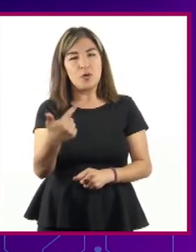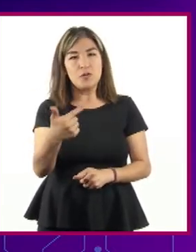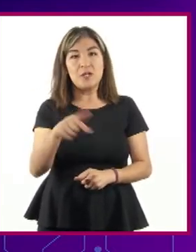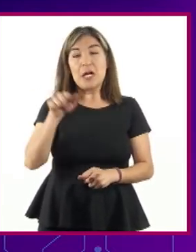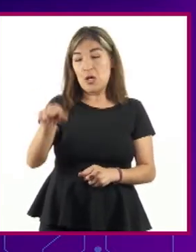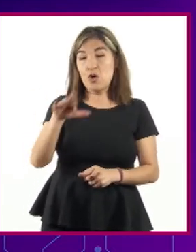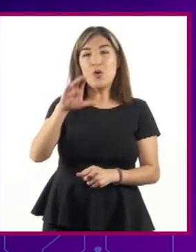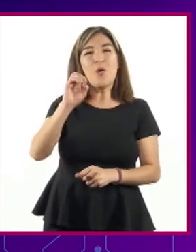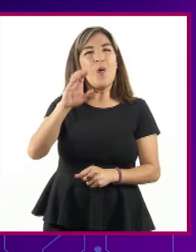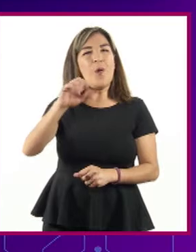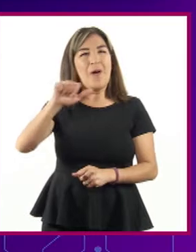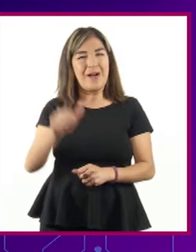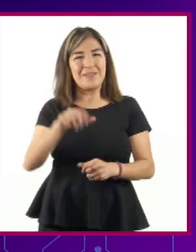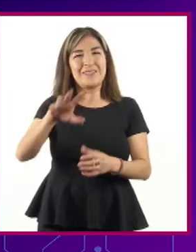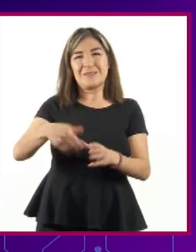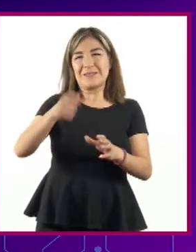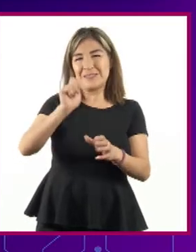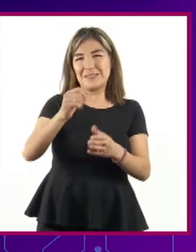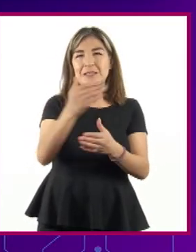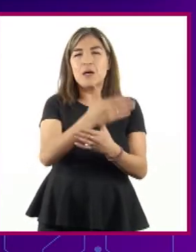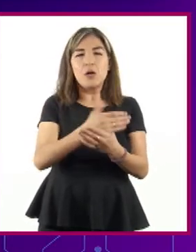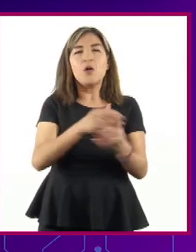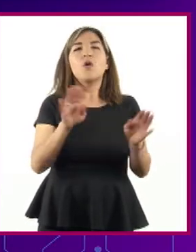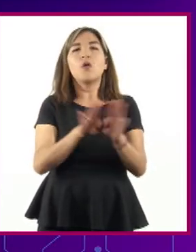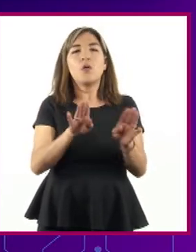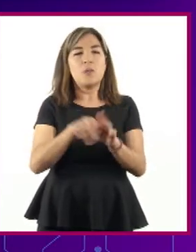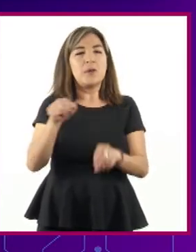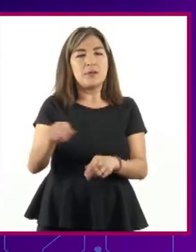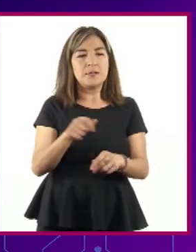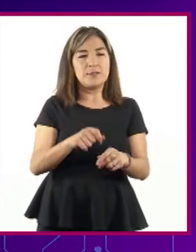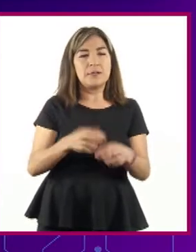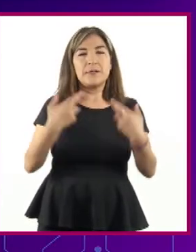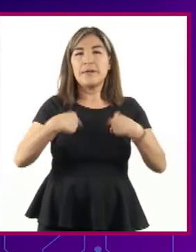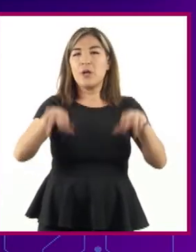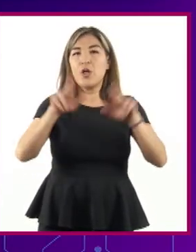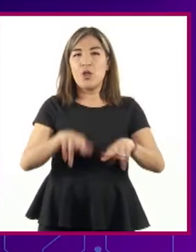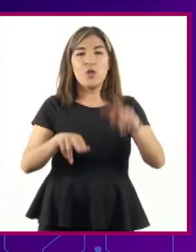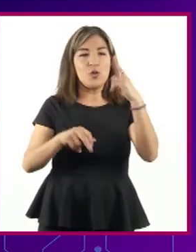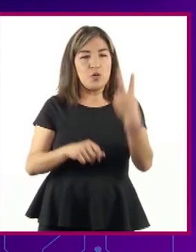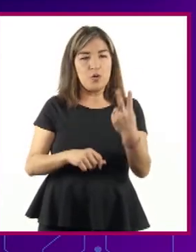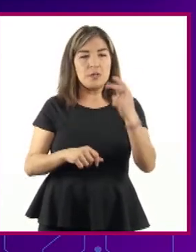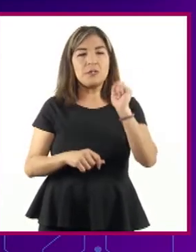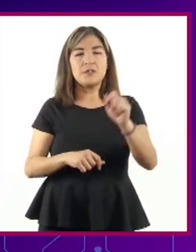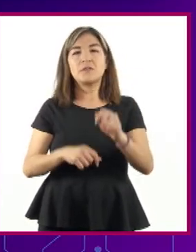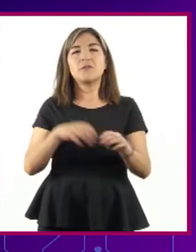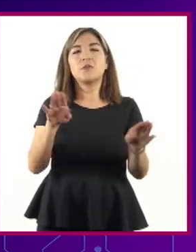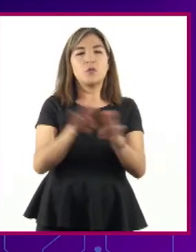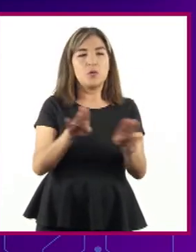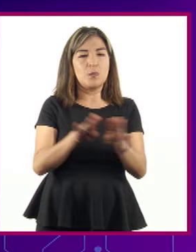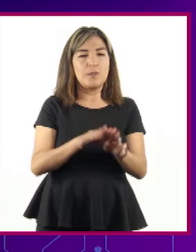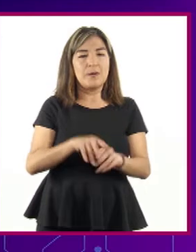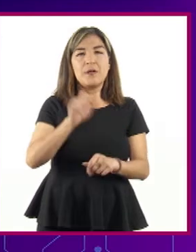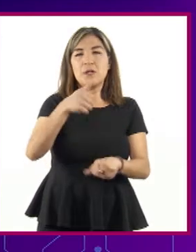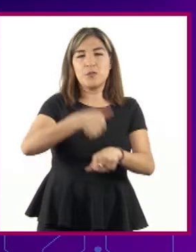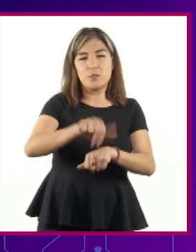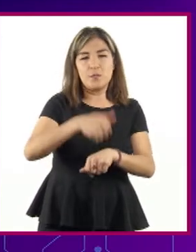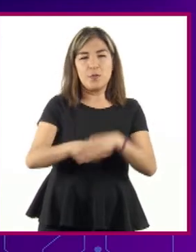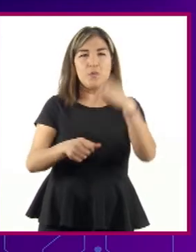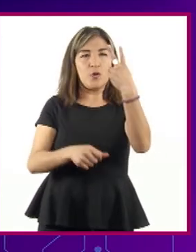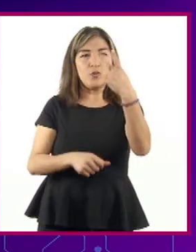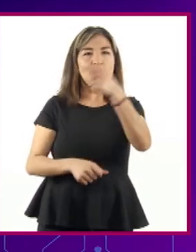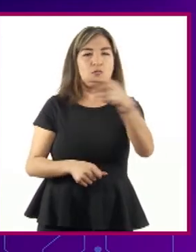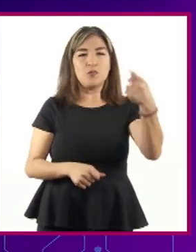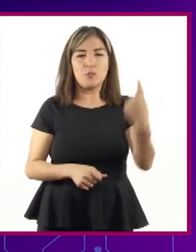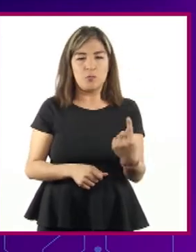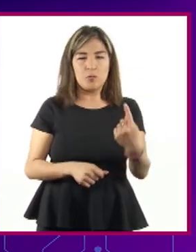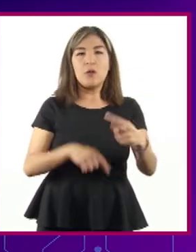multiplicamos 2 enteros por 1/3. En este caso representamos a 2 como una fracción con denominador 1. Por lo